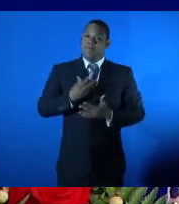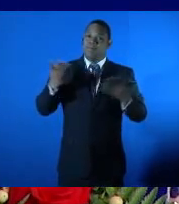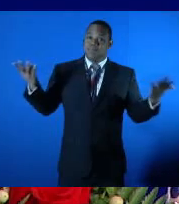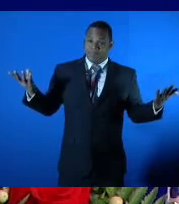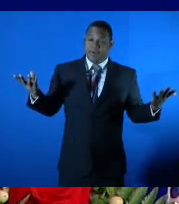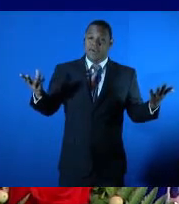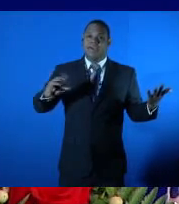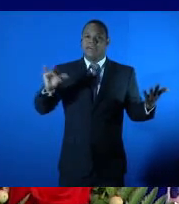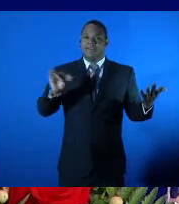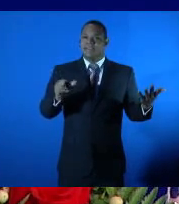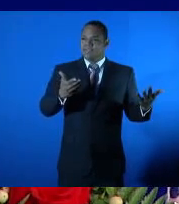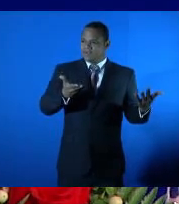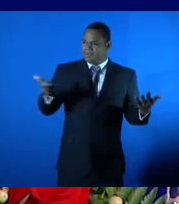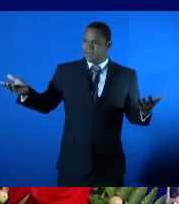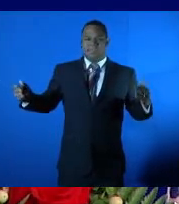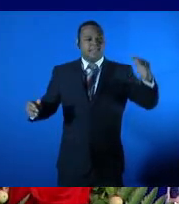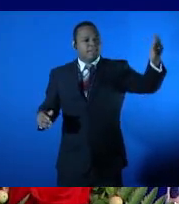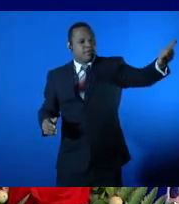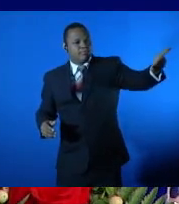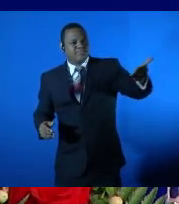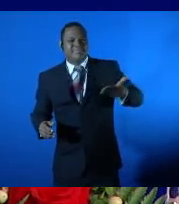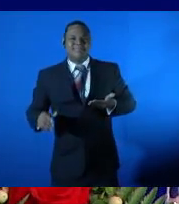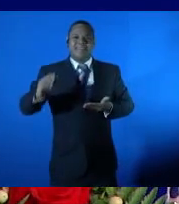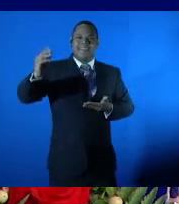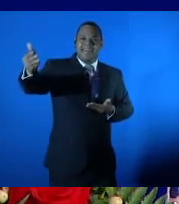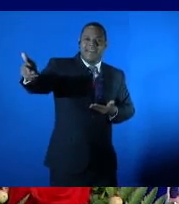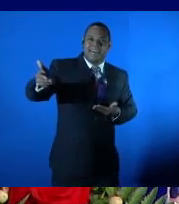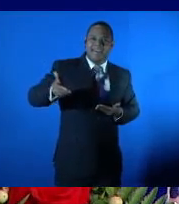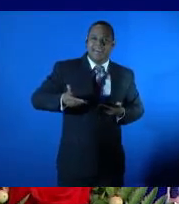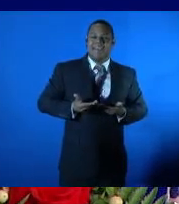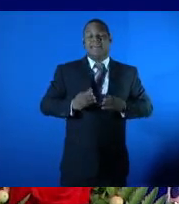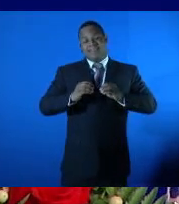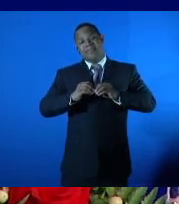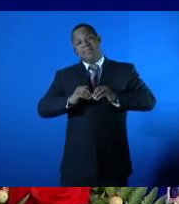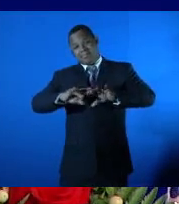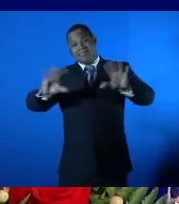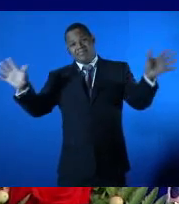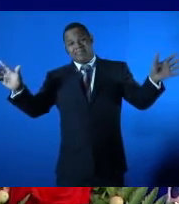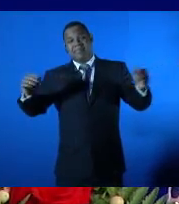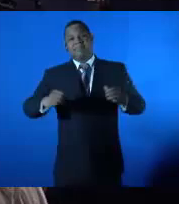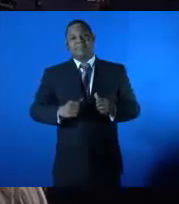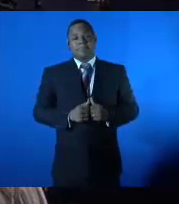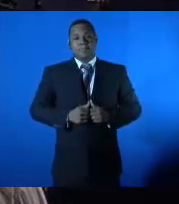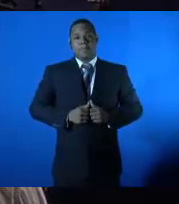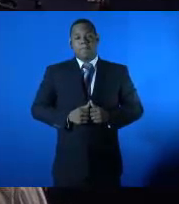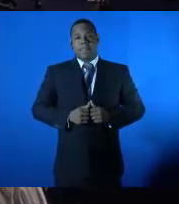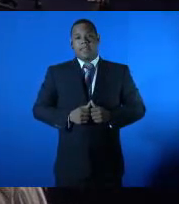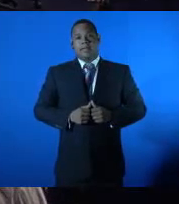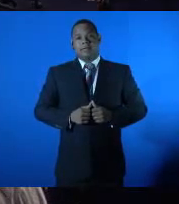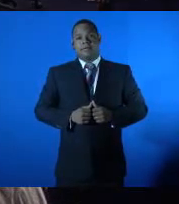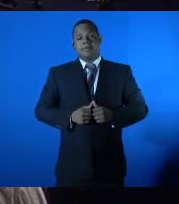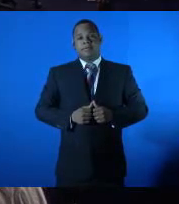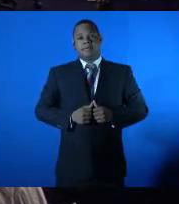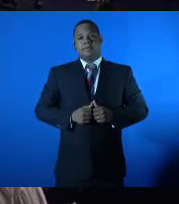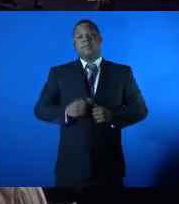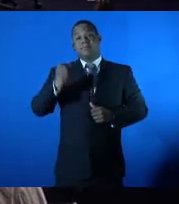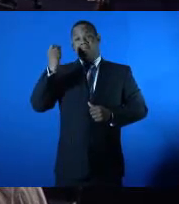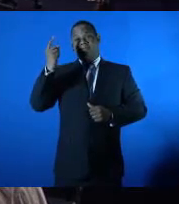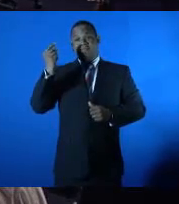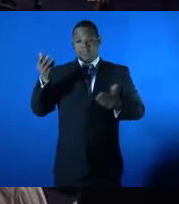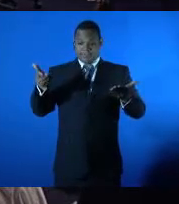la hospitalidad dominicana. Por supuesto, es mi primera visita a Punta